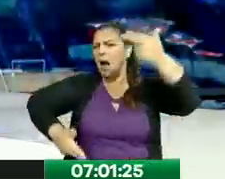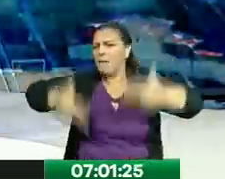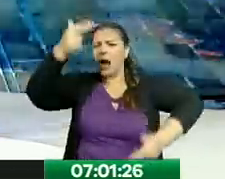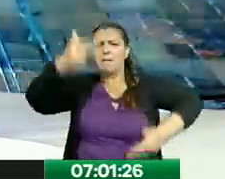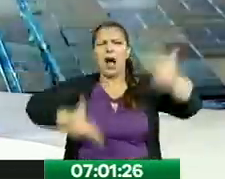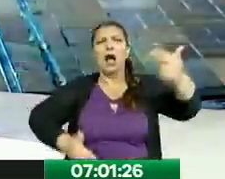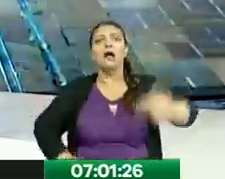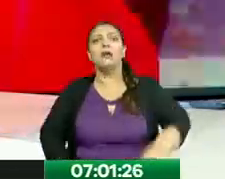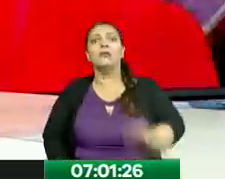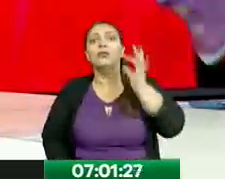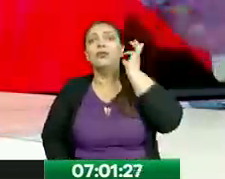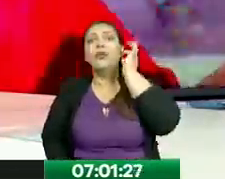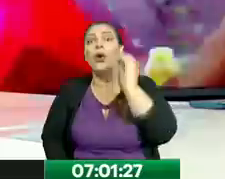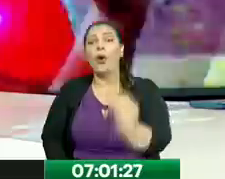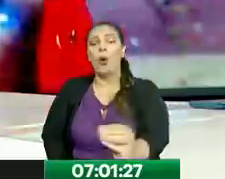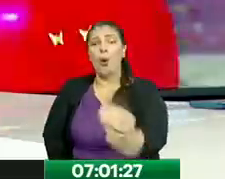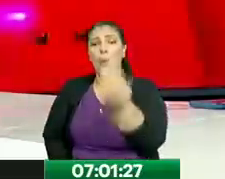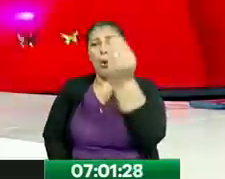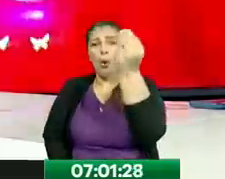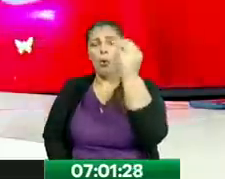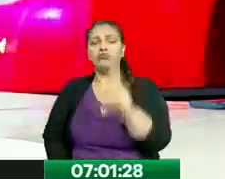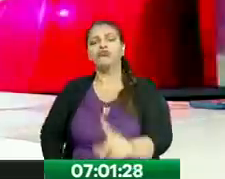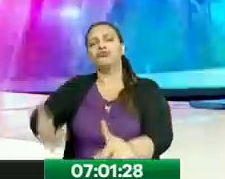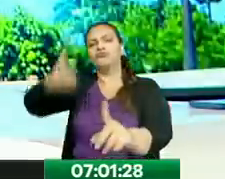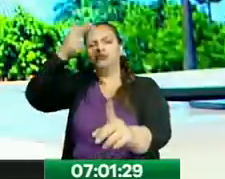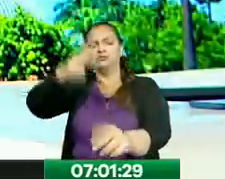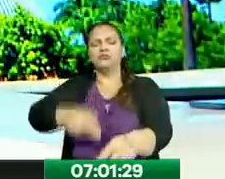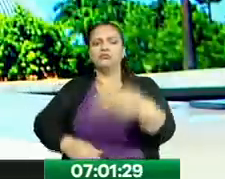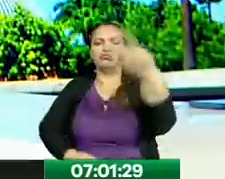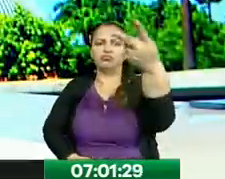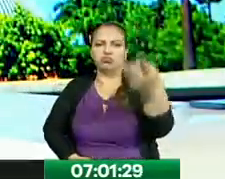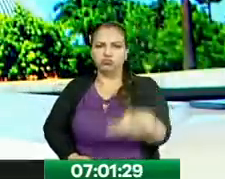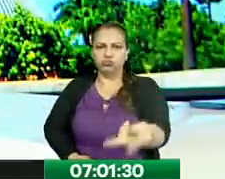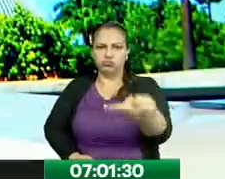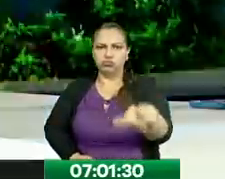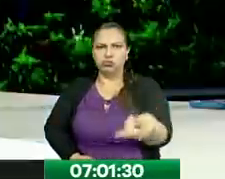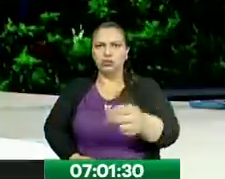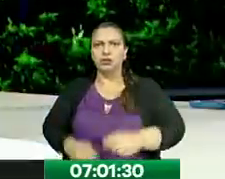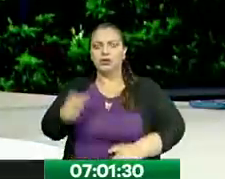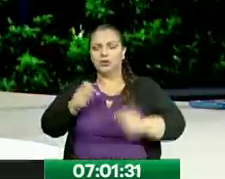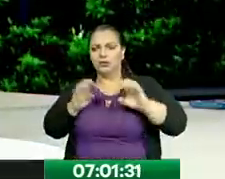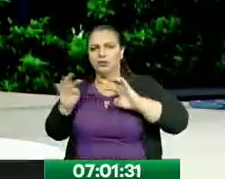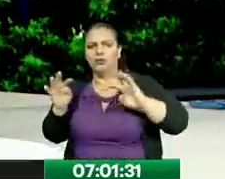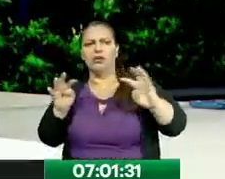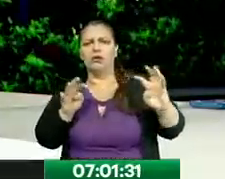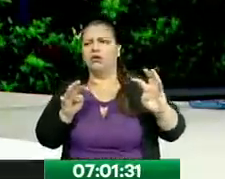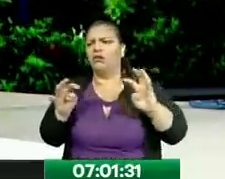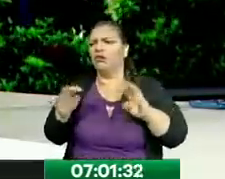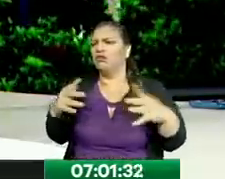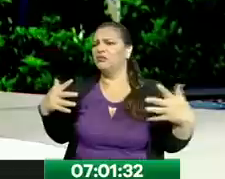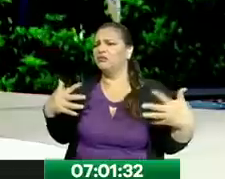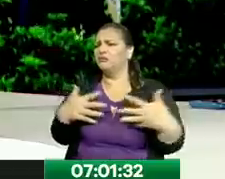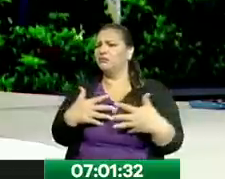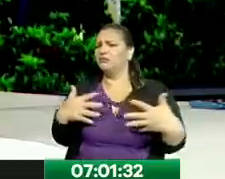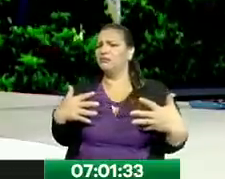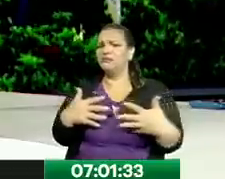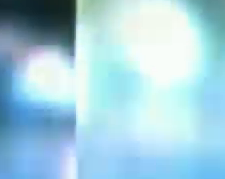ocurrió en pascuales donde los moradores han afirmado sentir temor por lo sucedido